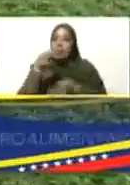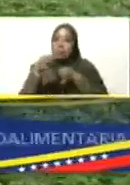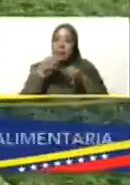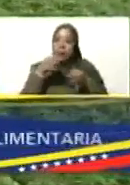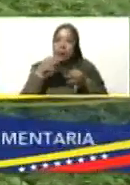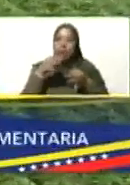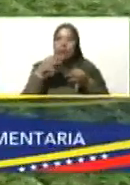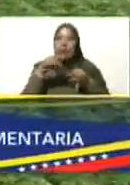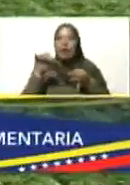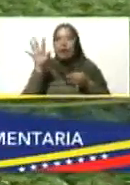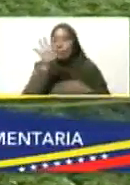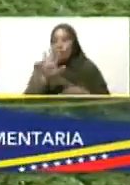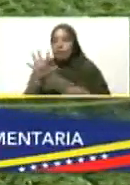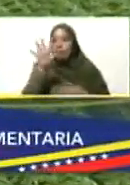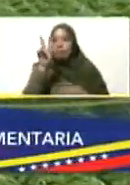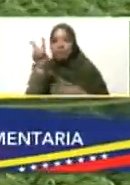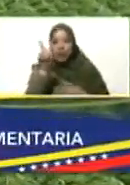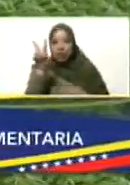un triángulo